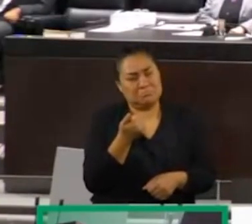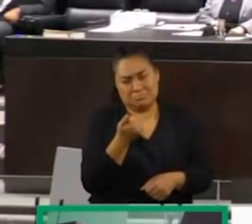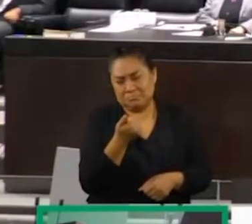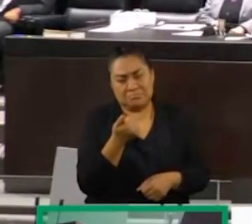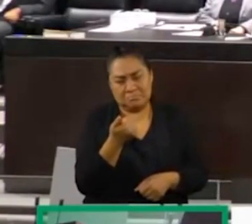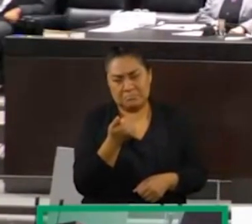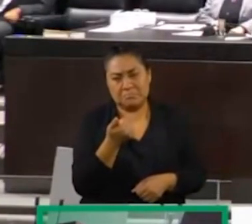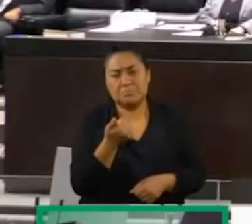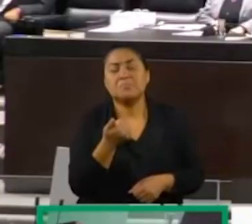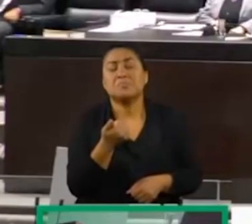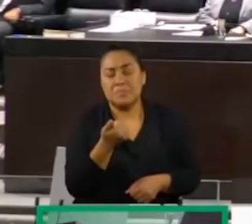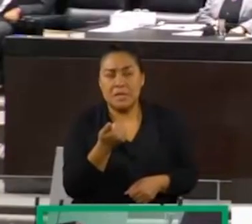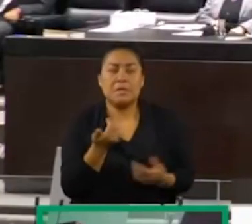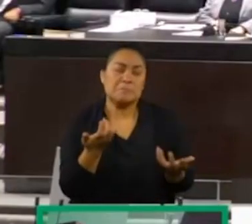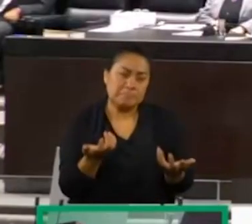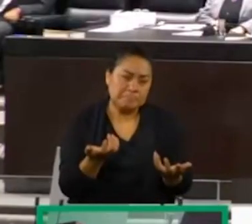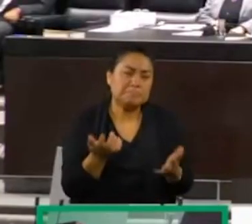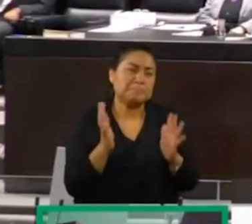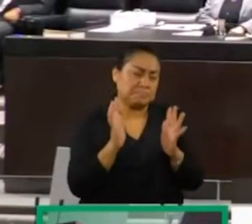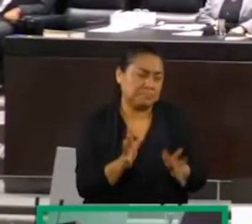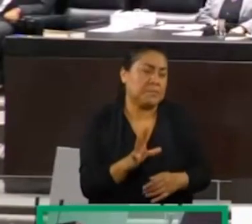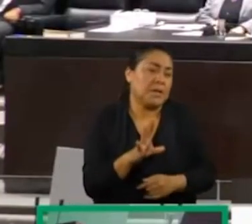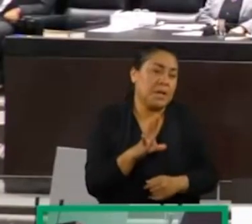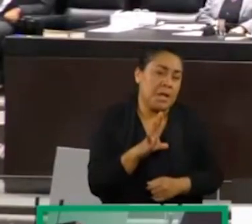si bien hay controles